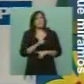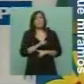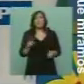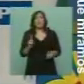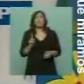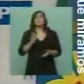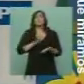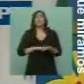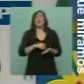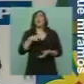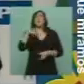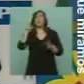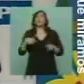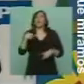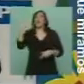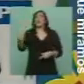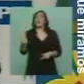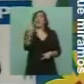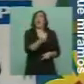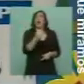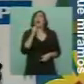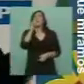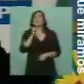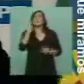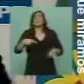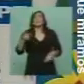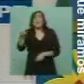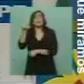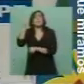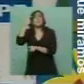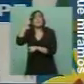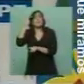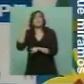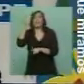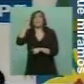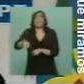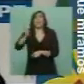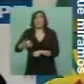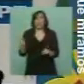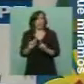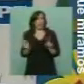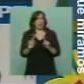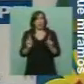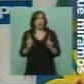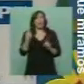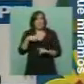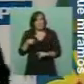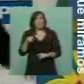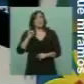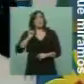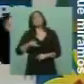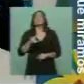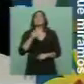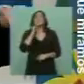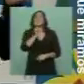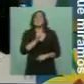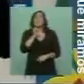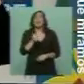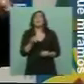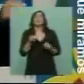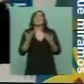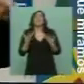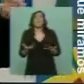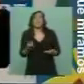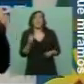implican que nadie diga lo que piensa pero está muy claro por qué se escribían estas cosas Y por qué se decían estas cosas y no se